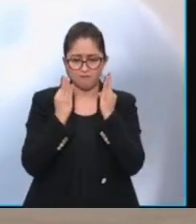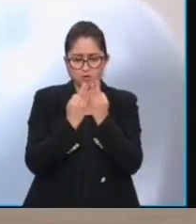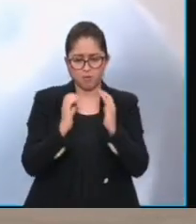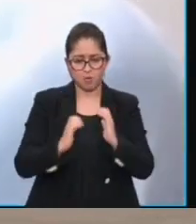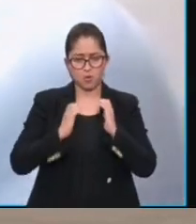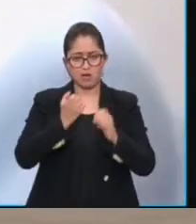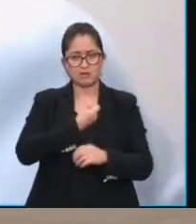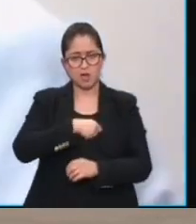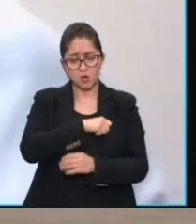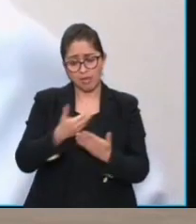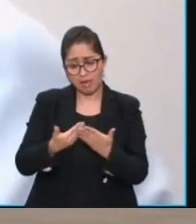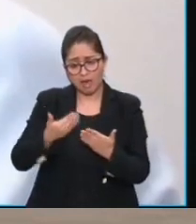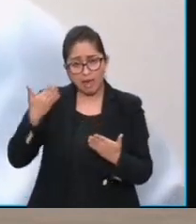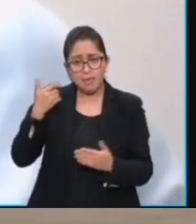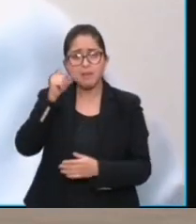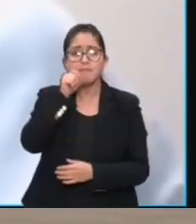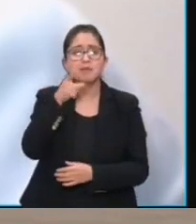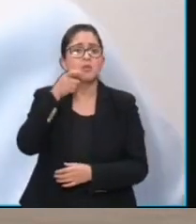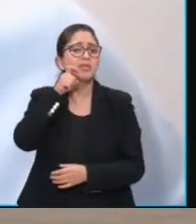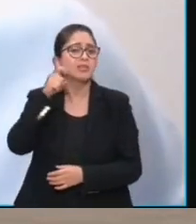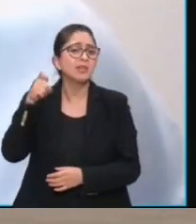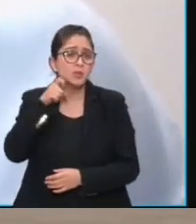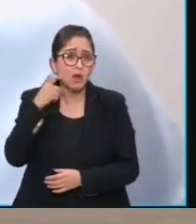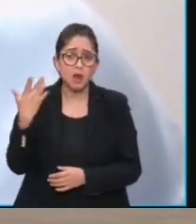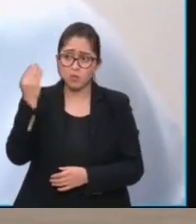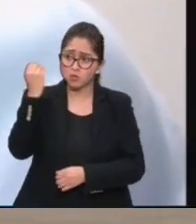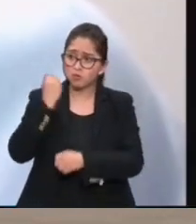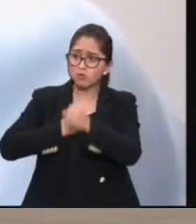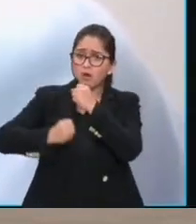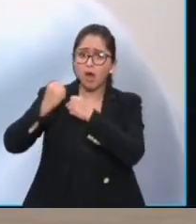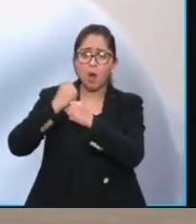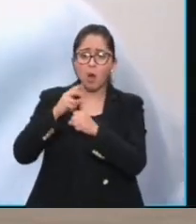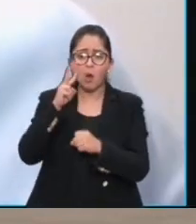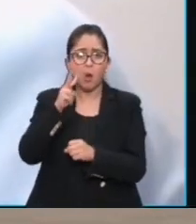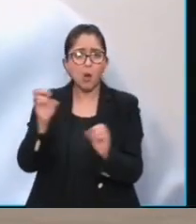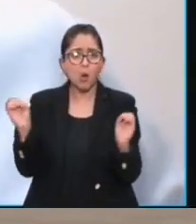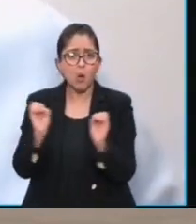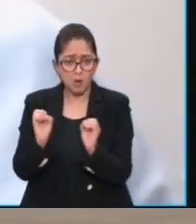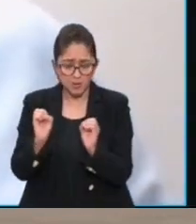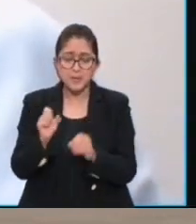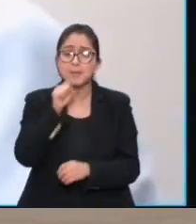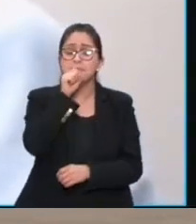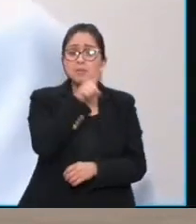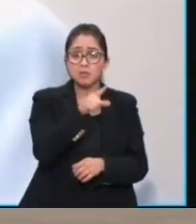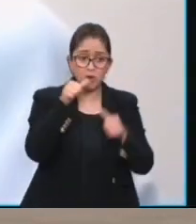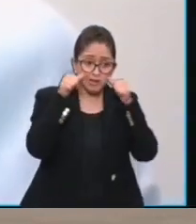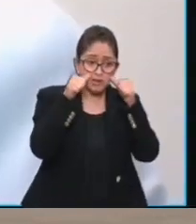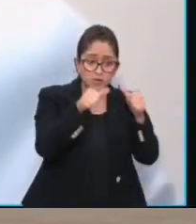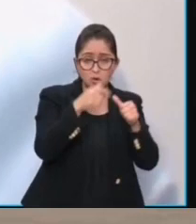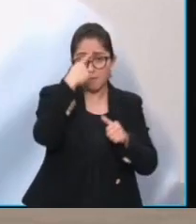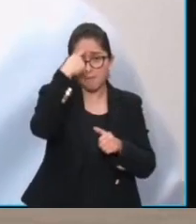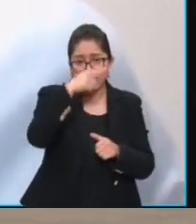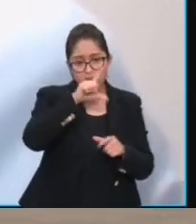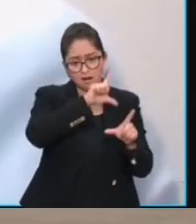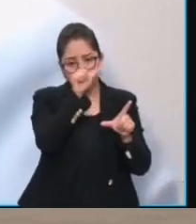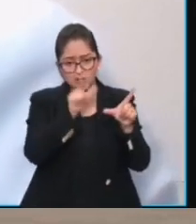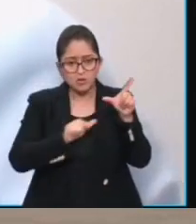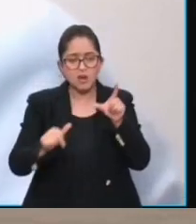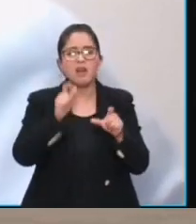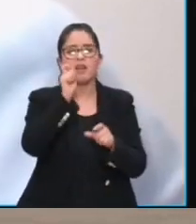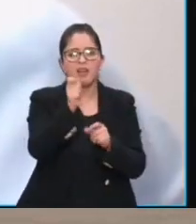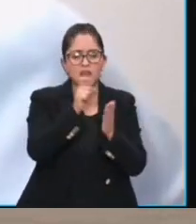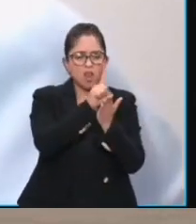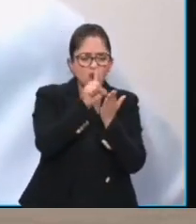La salud preventiva que fue olvidada durante mucho tiempo. Mantendremos una campaña nacional sobre las adicciones. Impulsaremos también